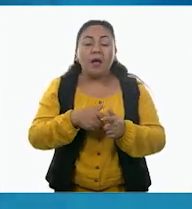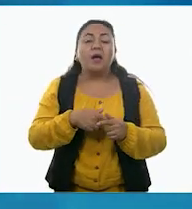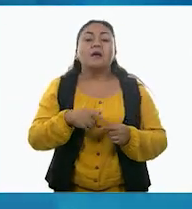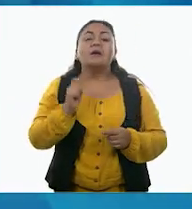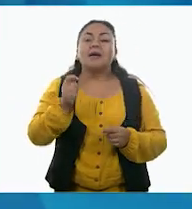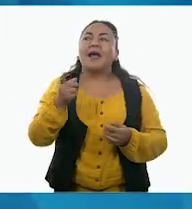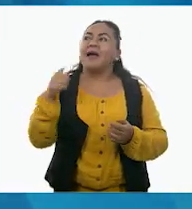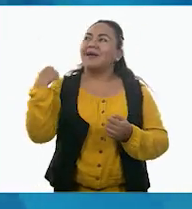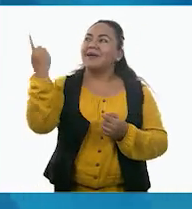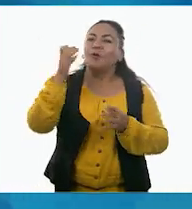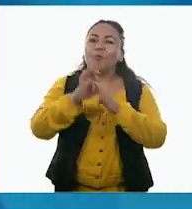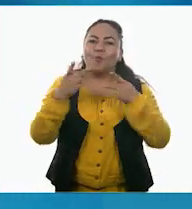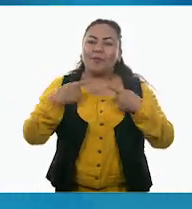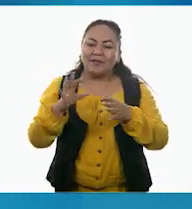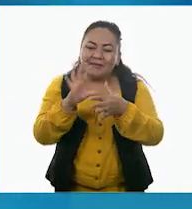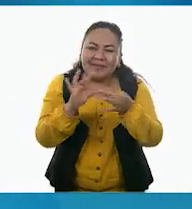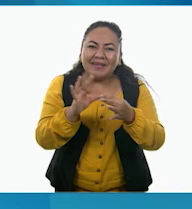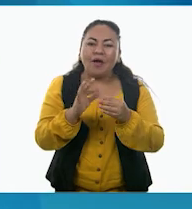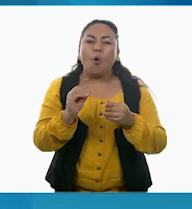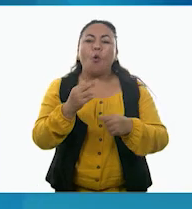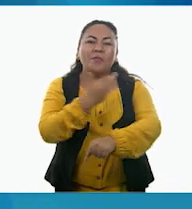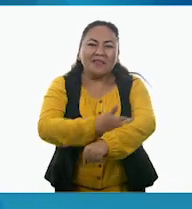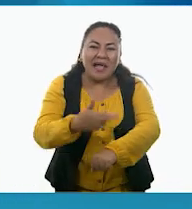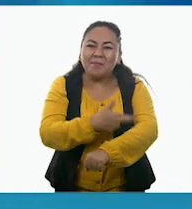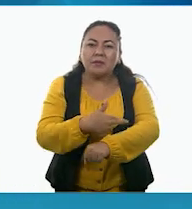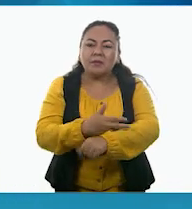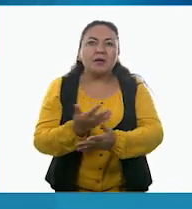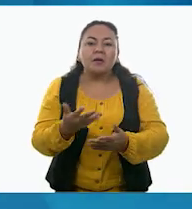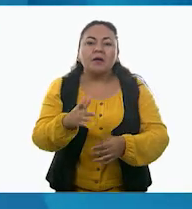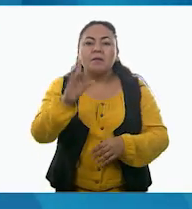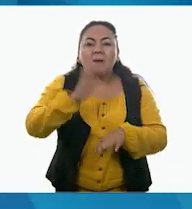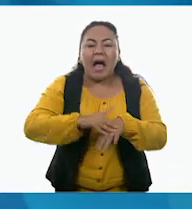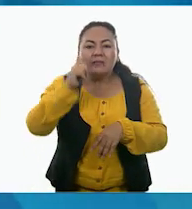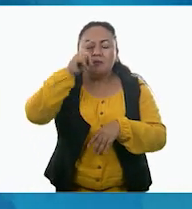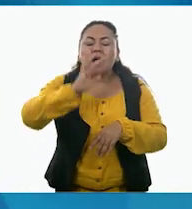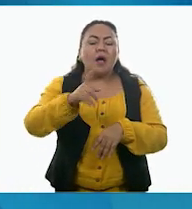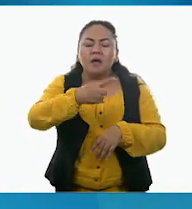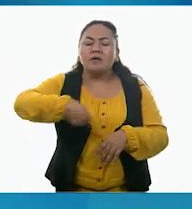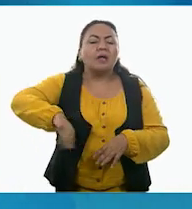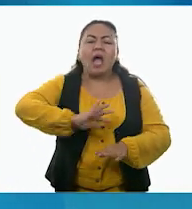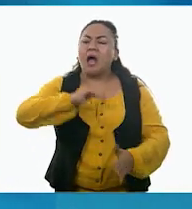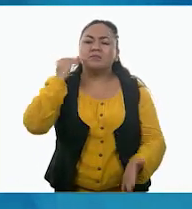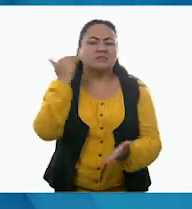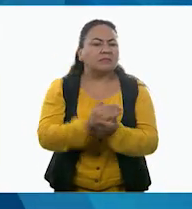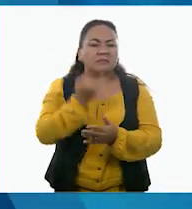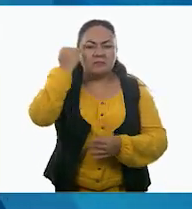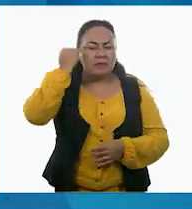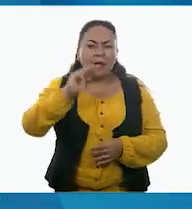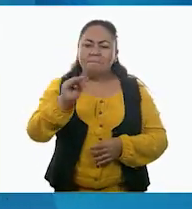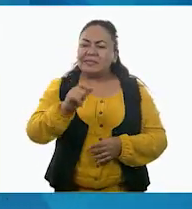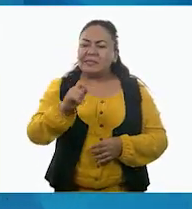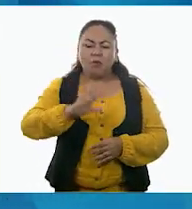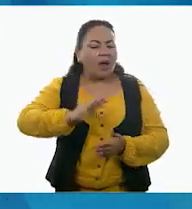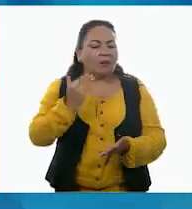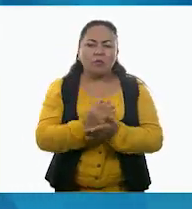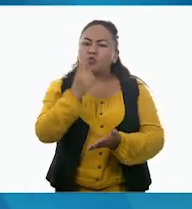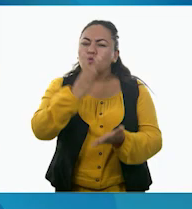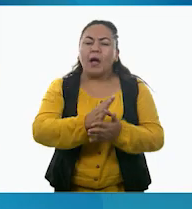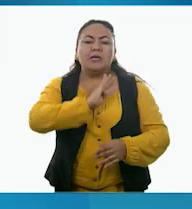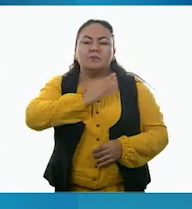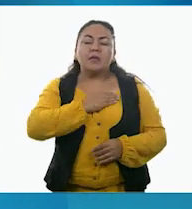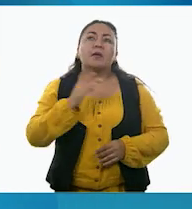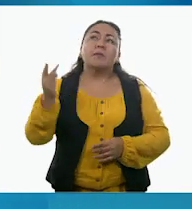lo que te hablan, los trámites que tienes que hacer. Entonces ella dijo, en esta casa no se va a hablar mixteco, en esta casa se va a hablar puro